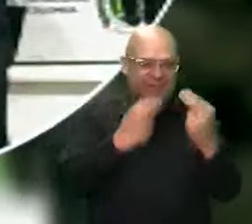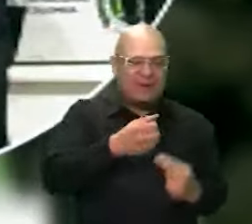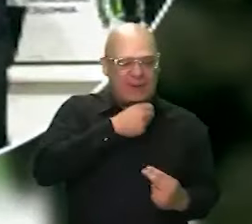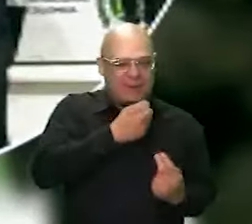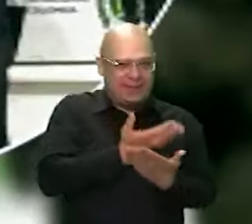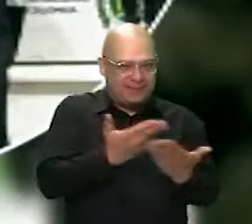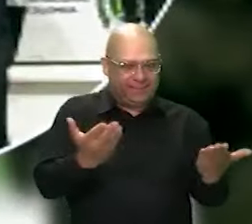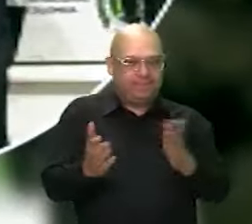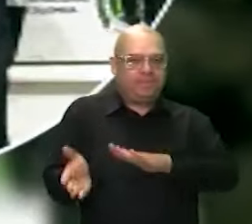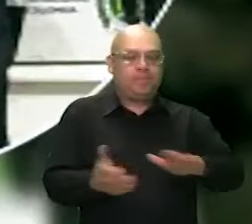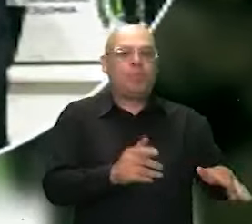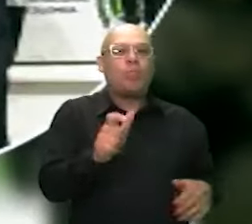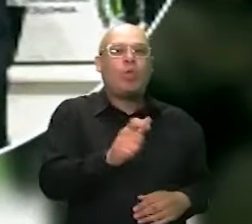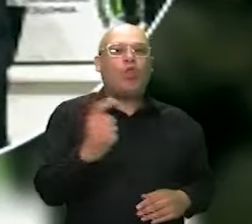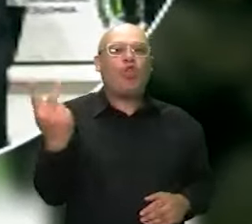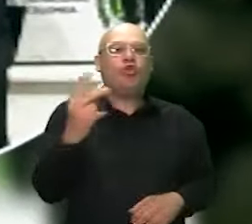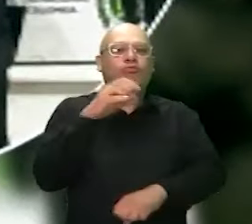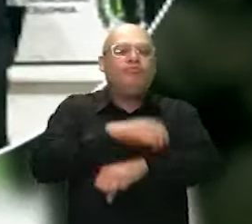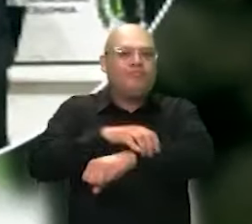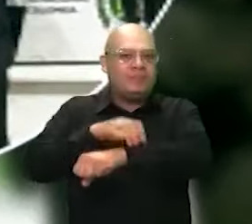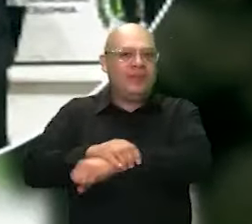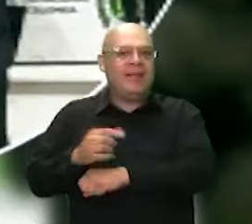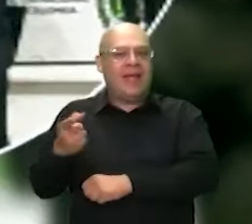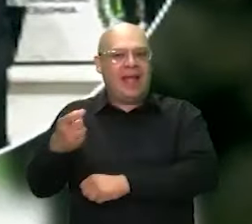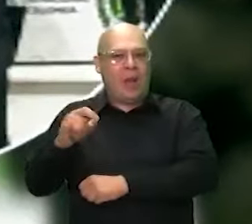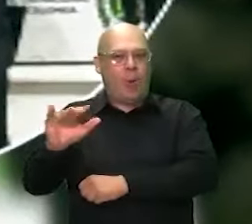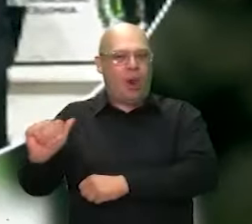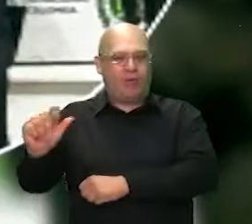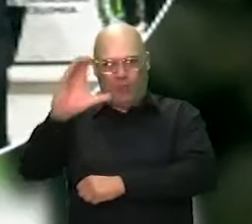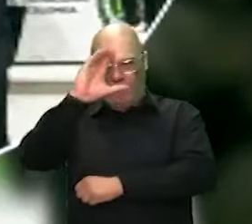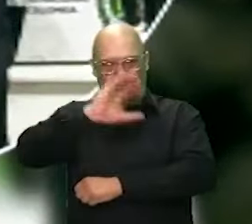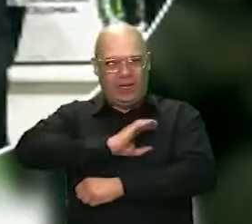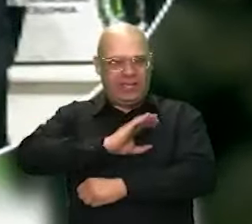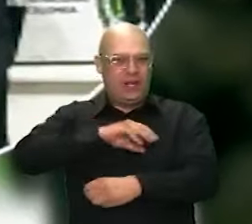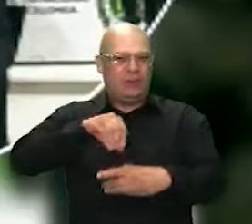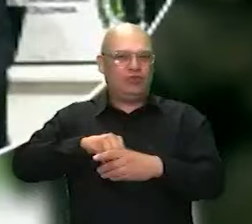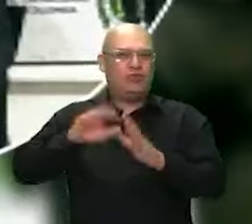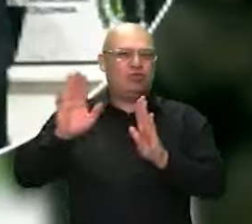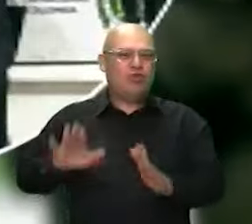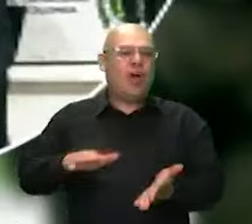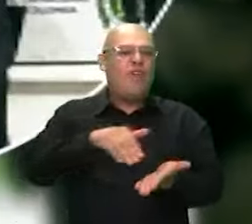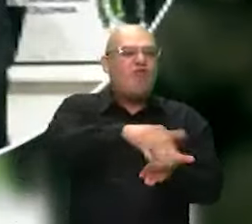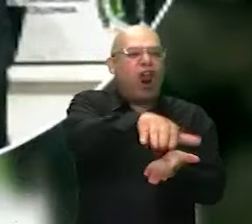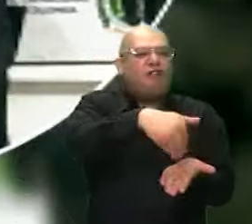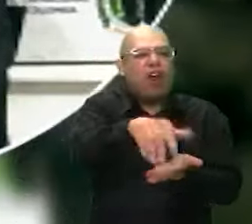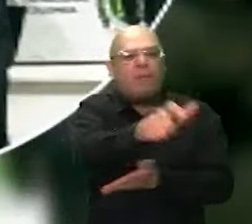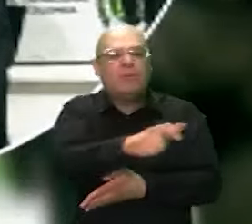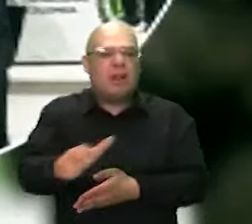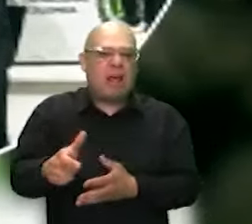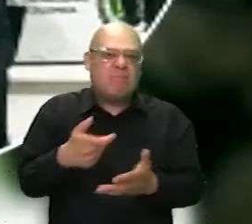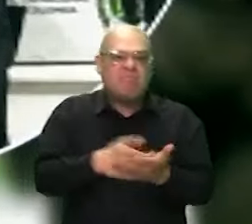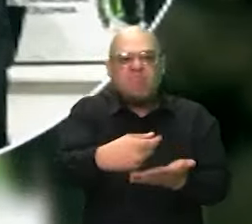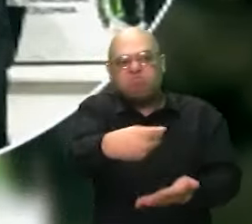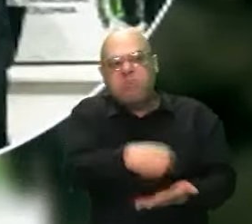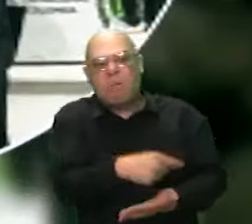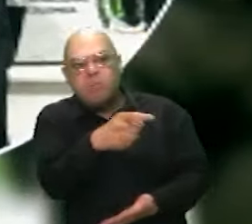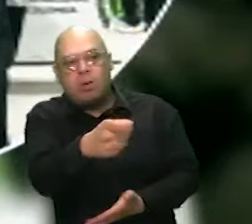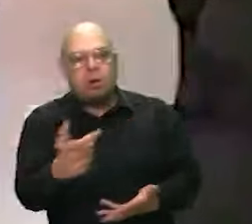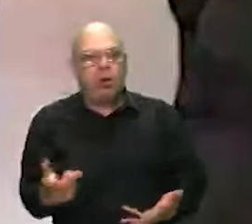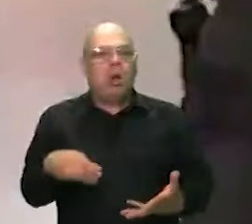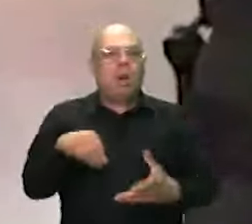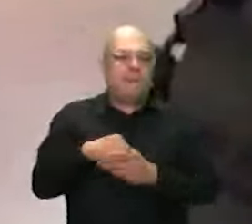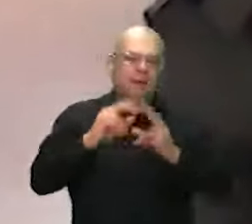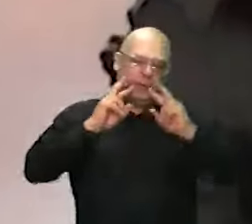dos hombres fueron capturados por el gaula de la policía requeridos por extorsión y desplazamiento forzado hechos que se lograron tras varios meses de